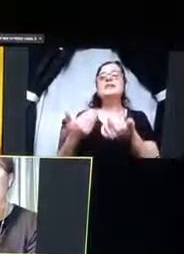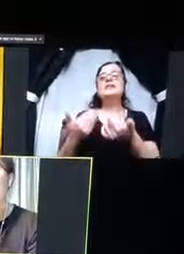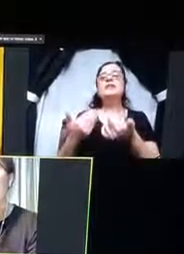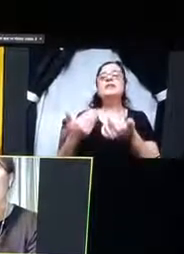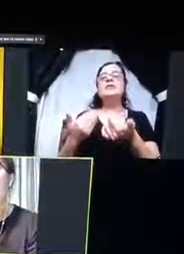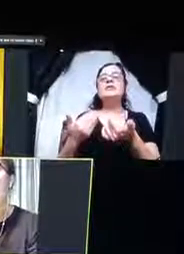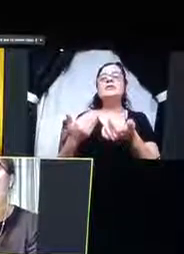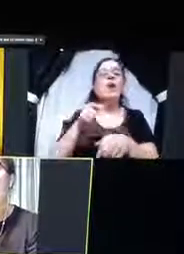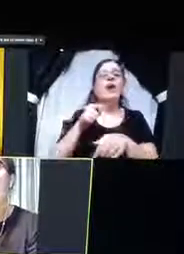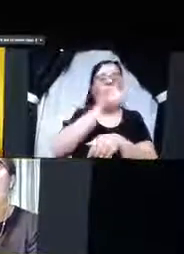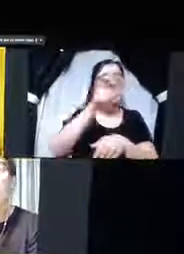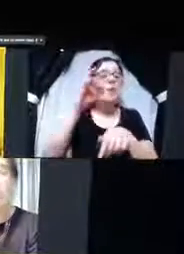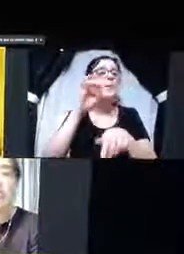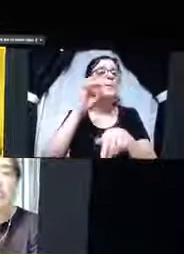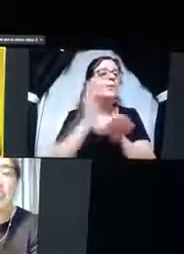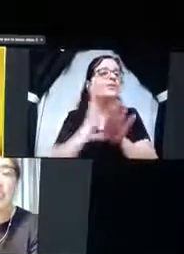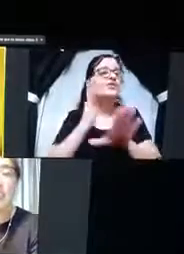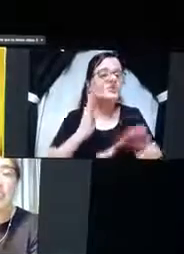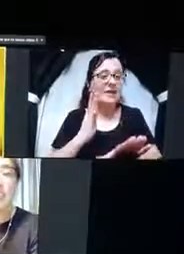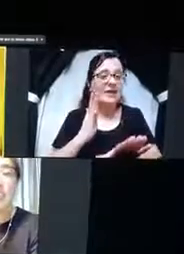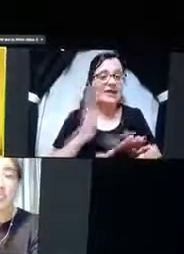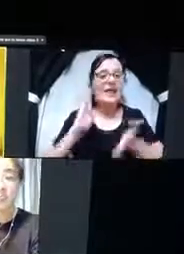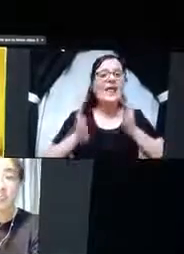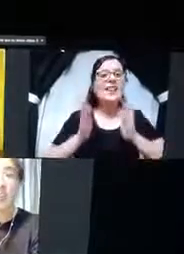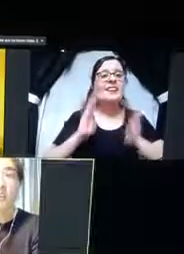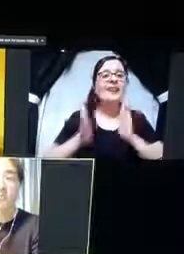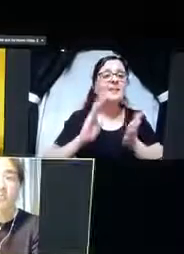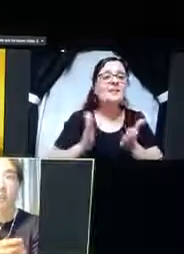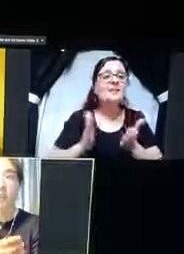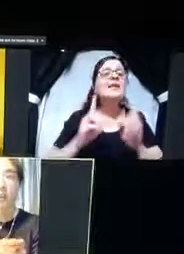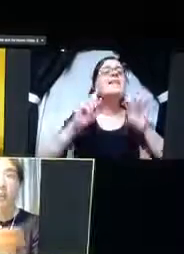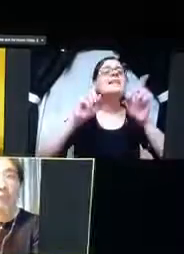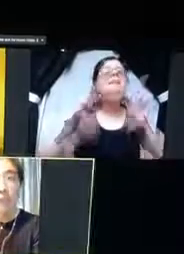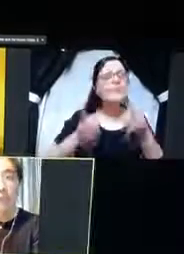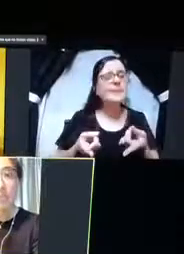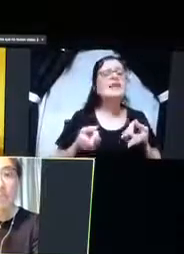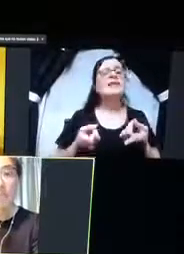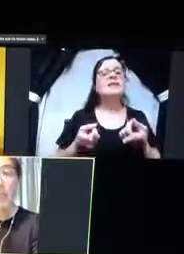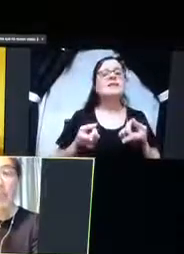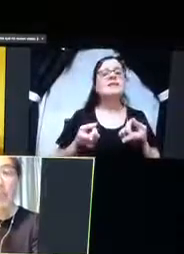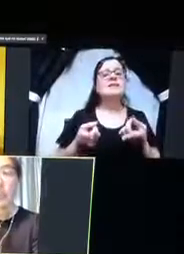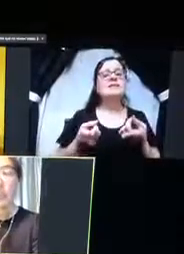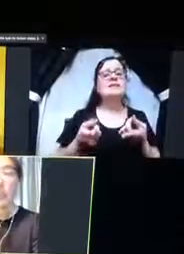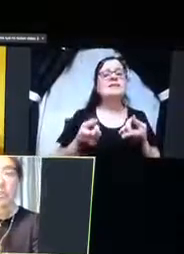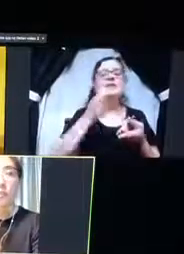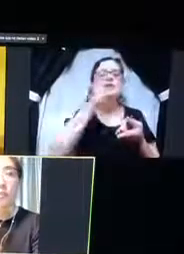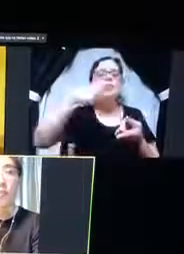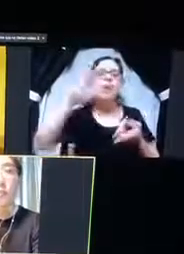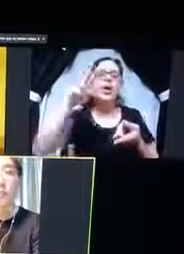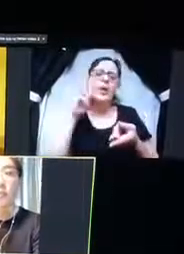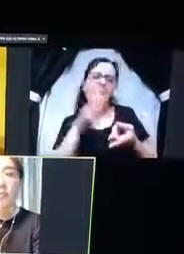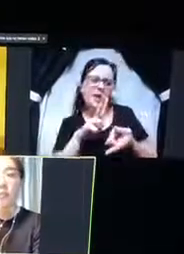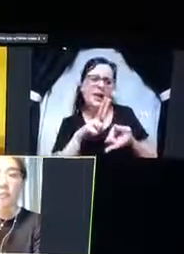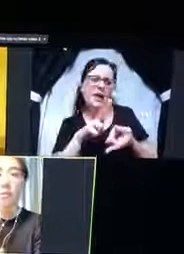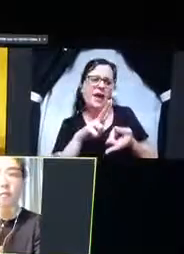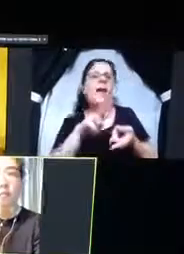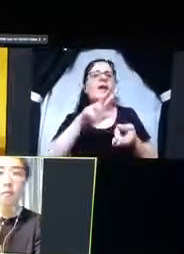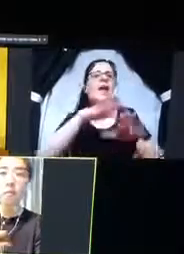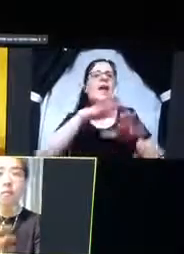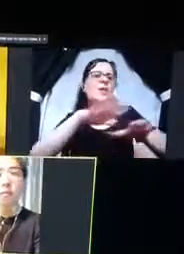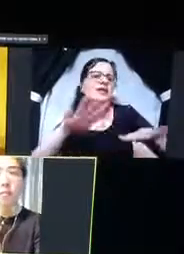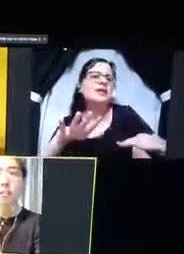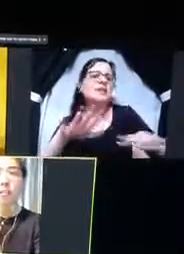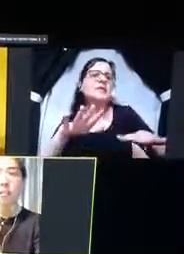terapeuta ocupacional y esto, ¿no? Y a todos los papás que vean que su niño tiene alguna dificultad en